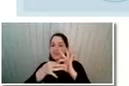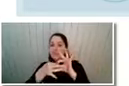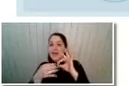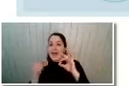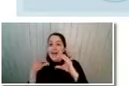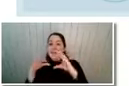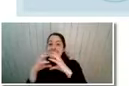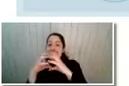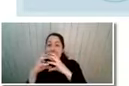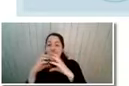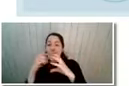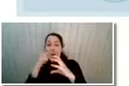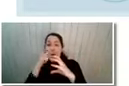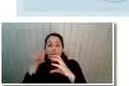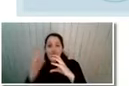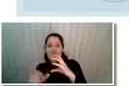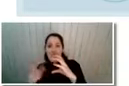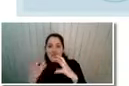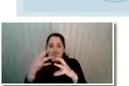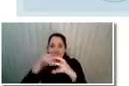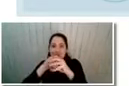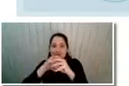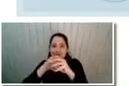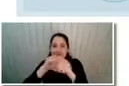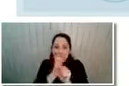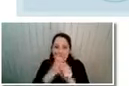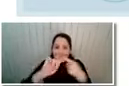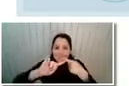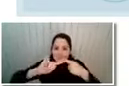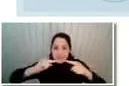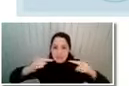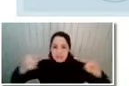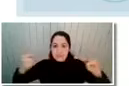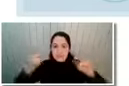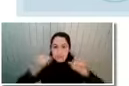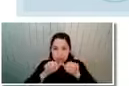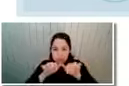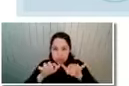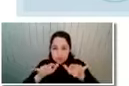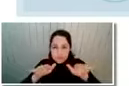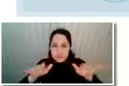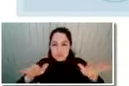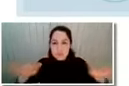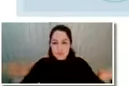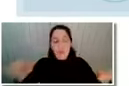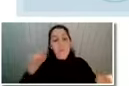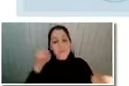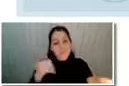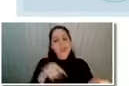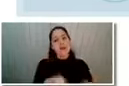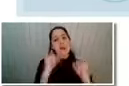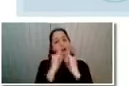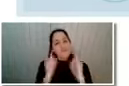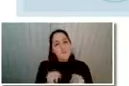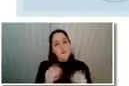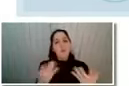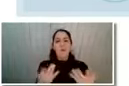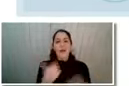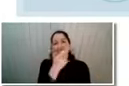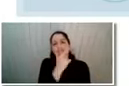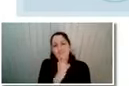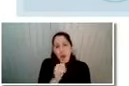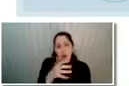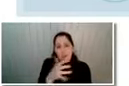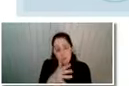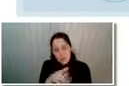salir nuevamente al medio extracelular. Y ese mecanismo, que está muy simplificado y que hemos ido poco a